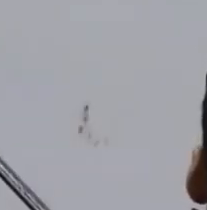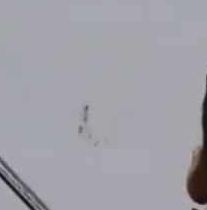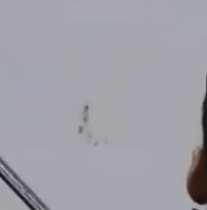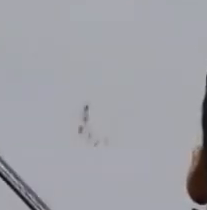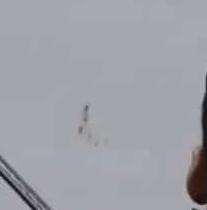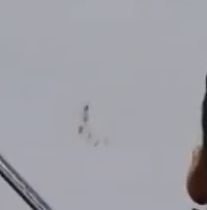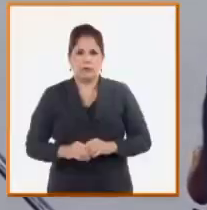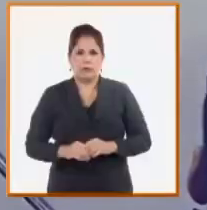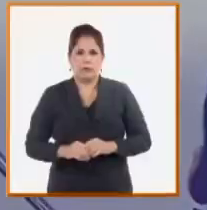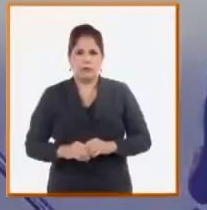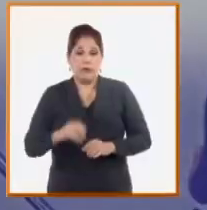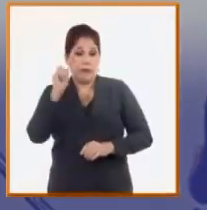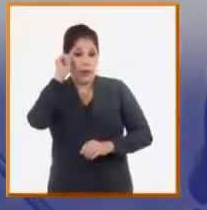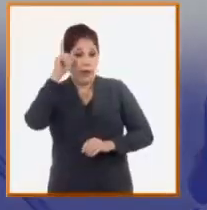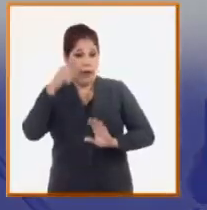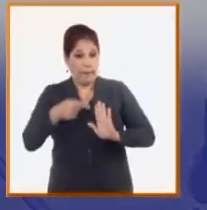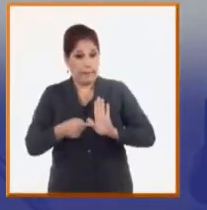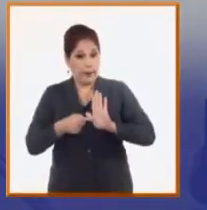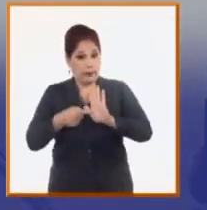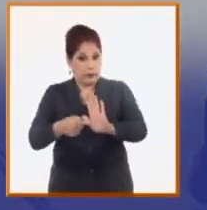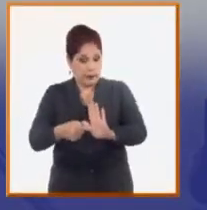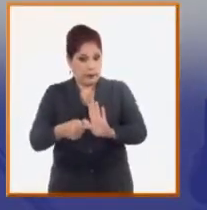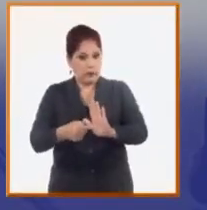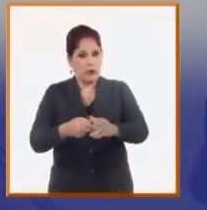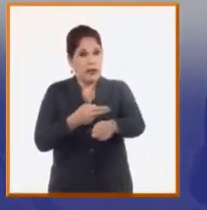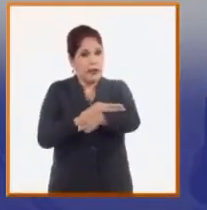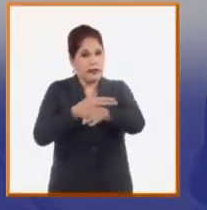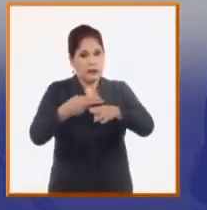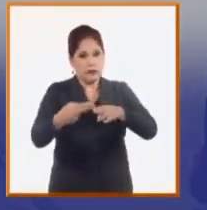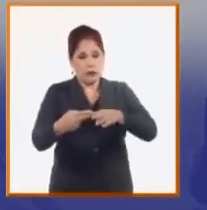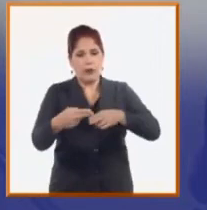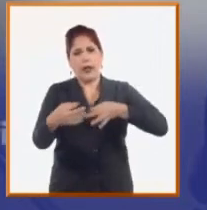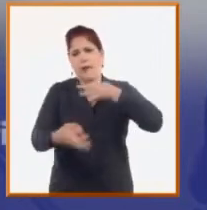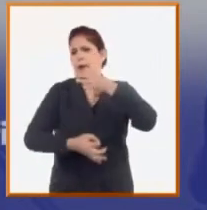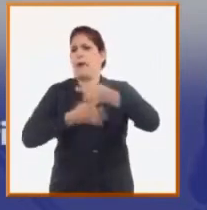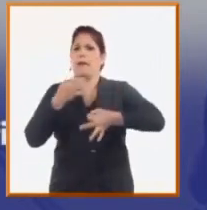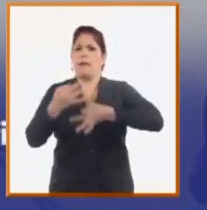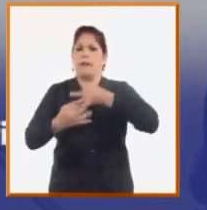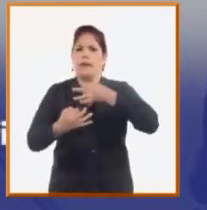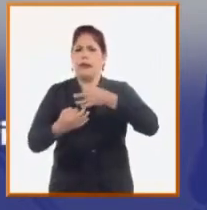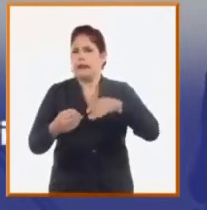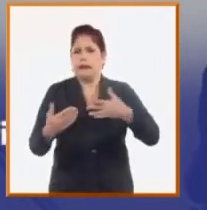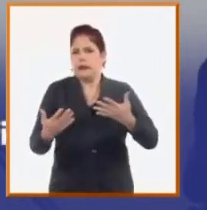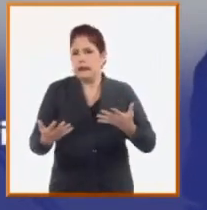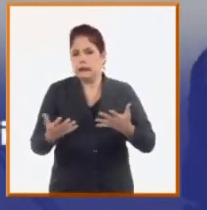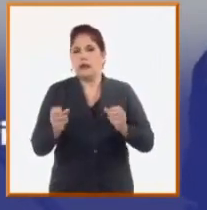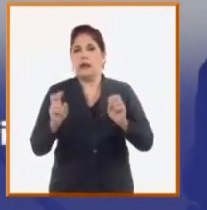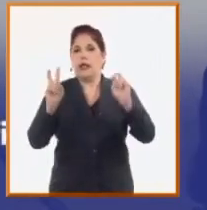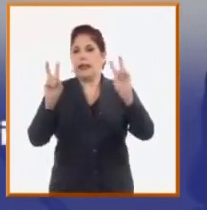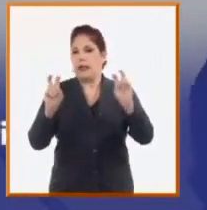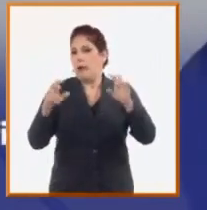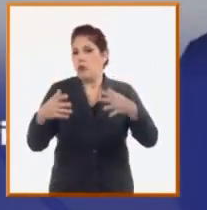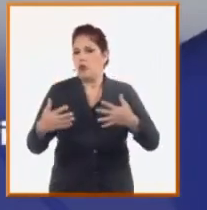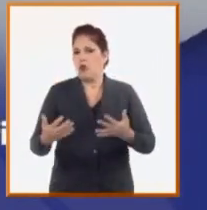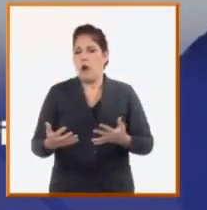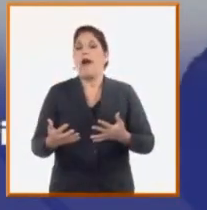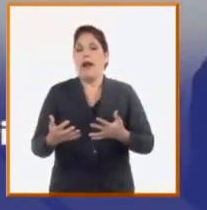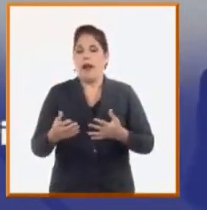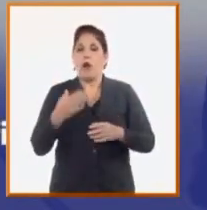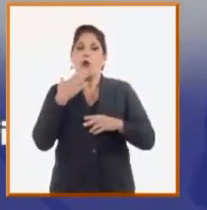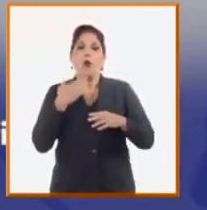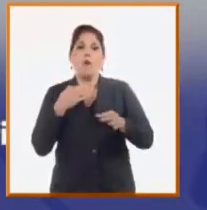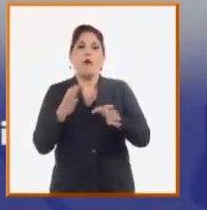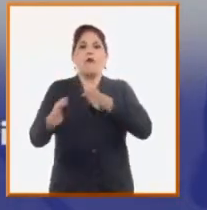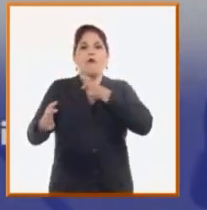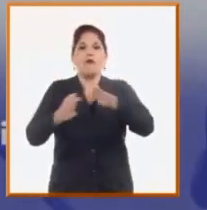La idea de la presentación es hacer un recuento de lo que ha estado aconteciendo en términos de el funcionamiento de